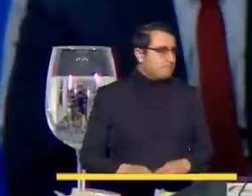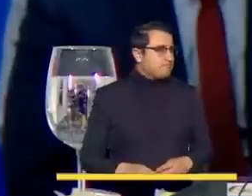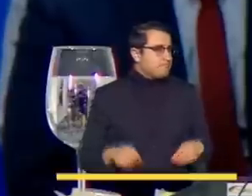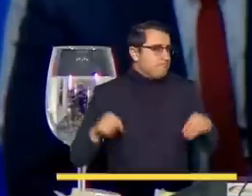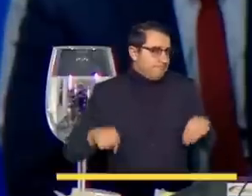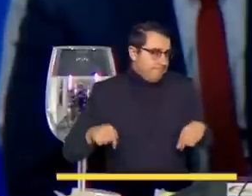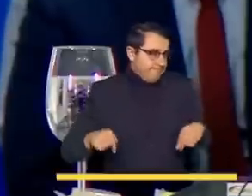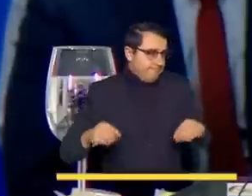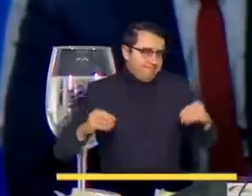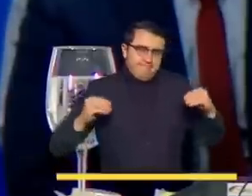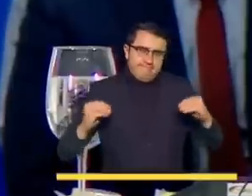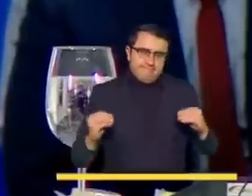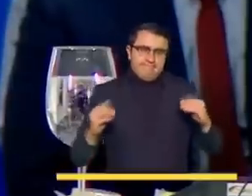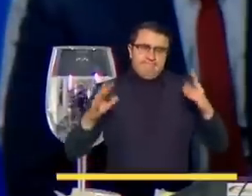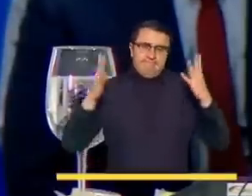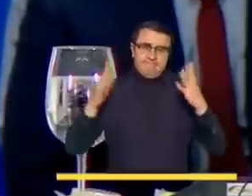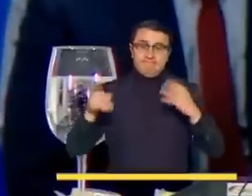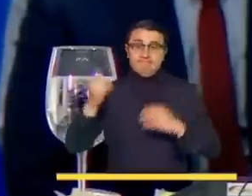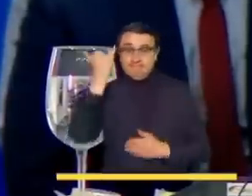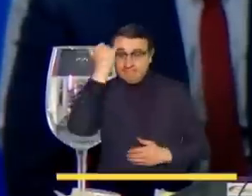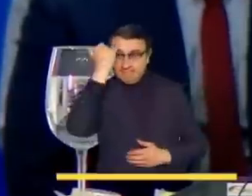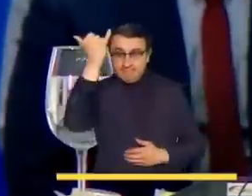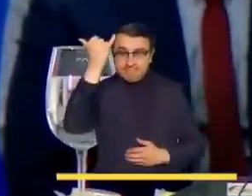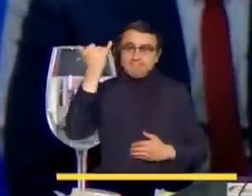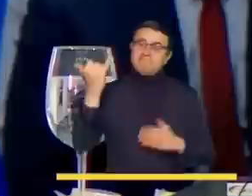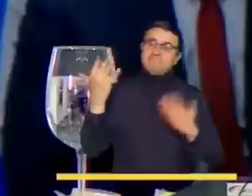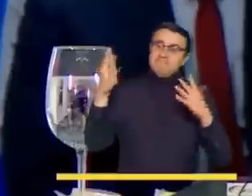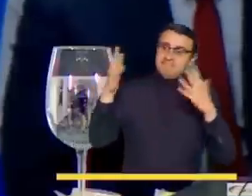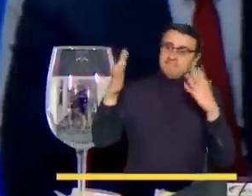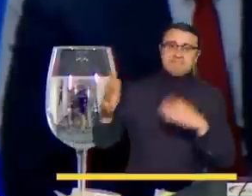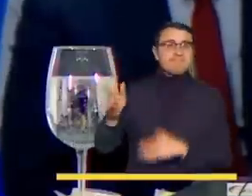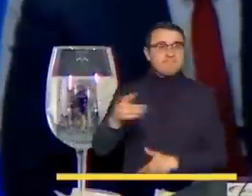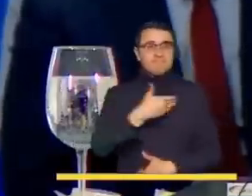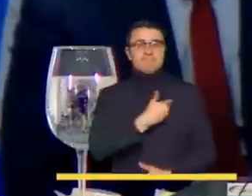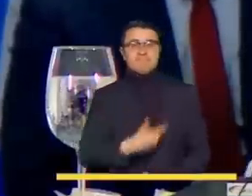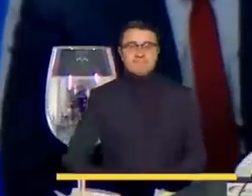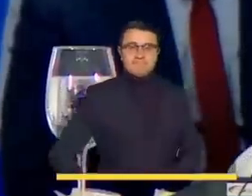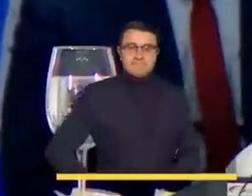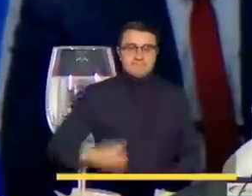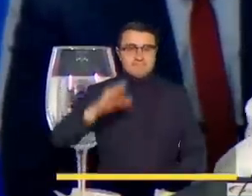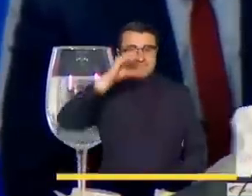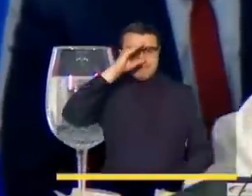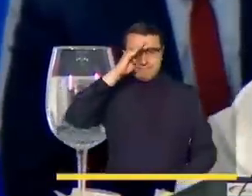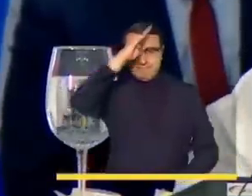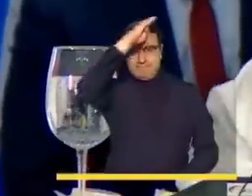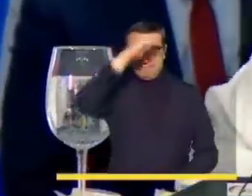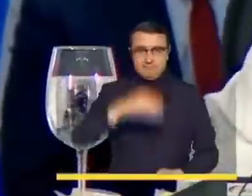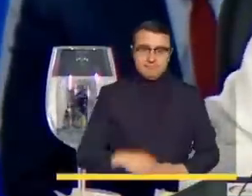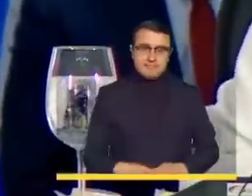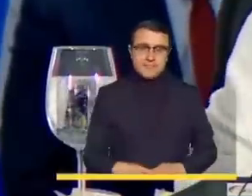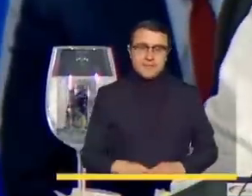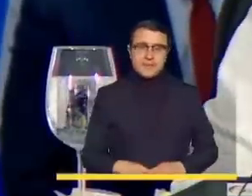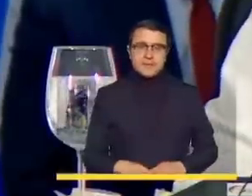Celebramos esta iniciativa del presidente Gustavo Petro